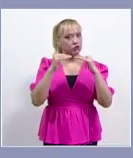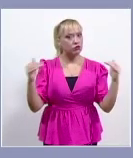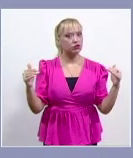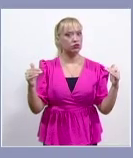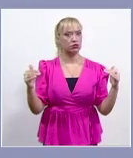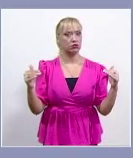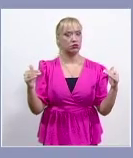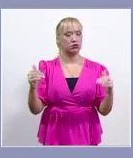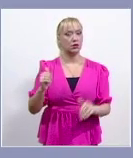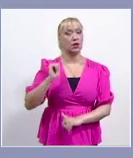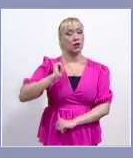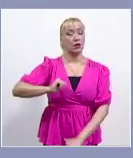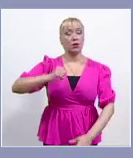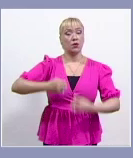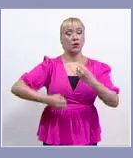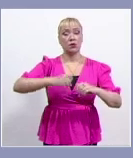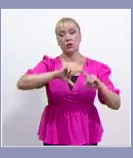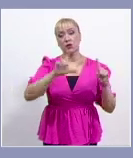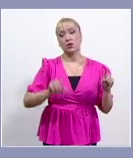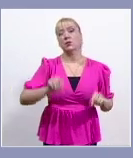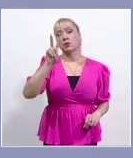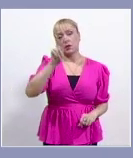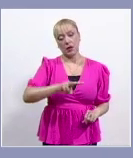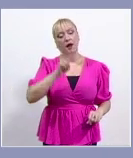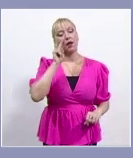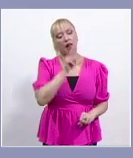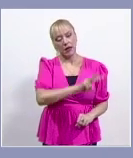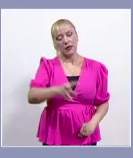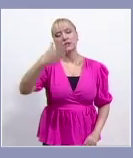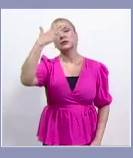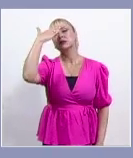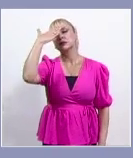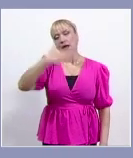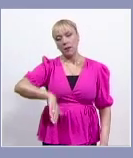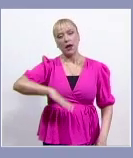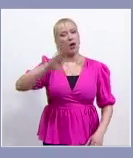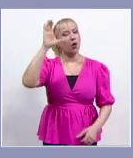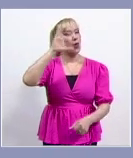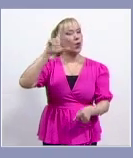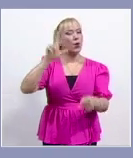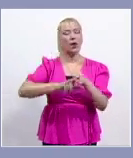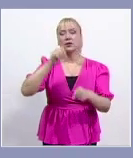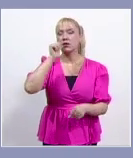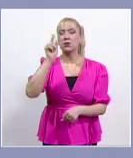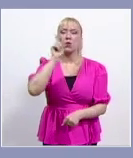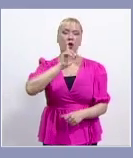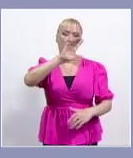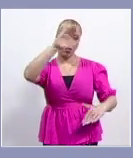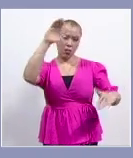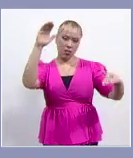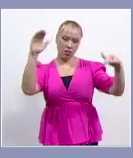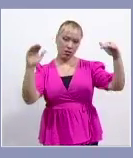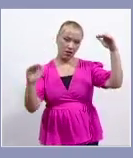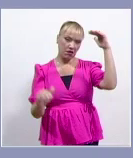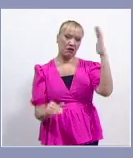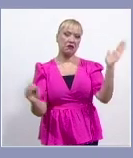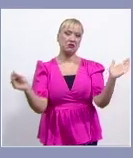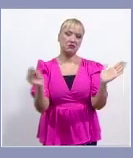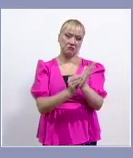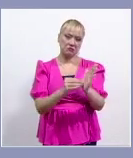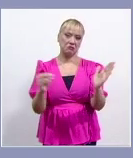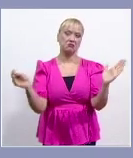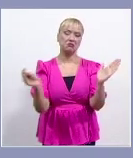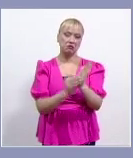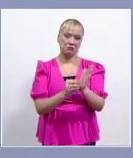comento, tratamos con realidades. Sabemos del relegamiento cultural que existe, que está vigente en la sociedad y que